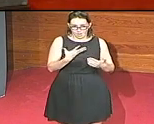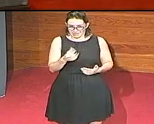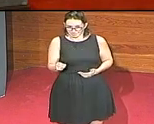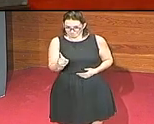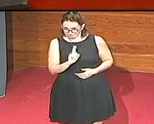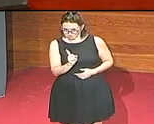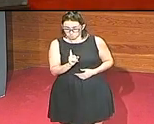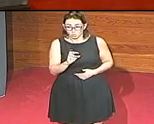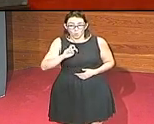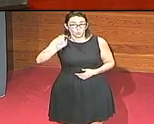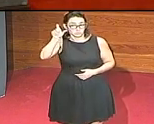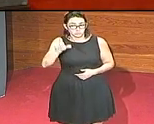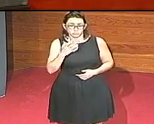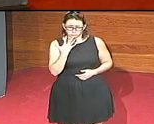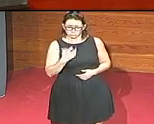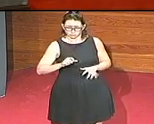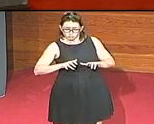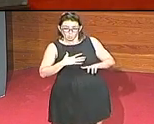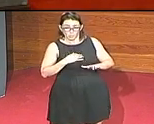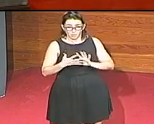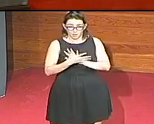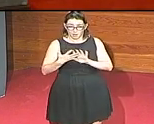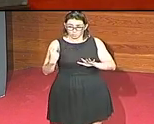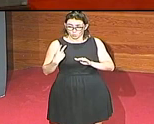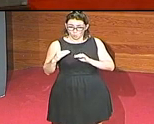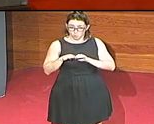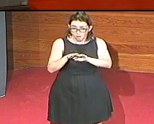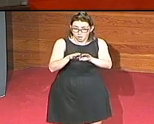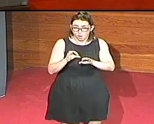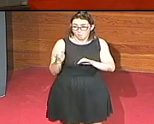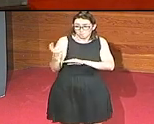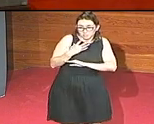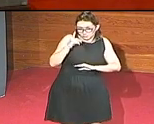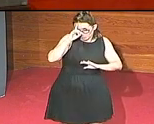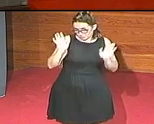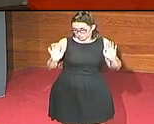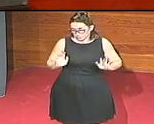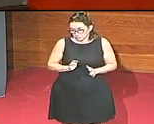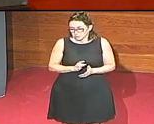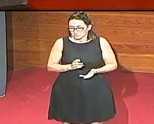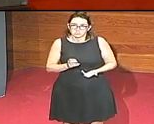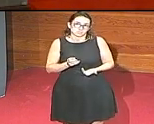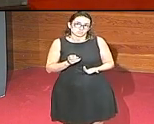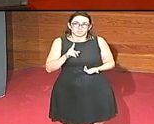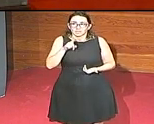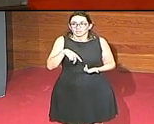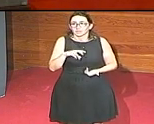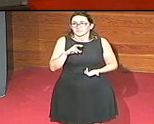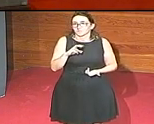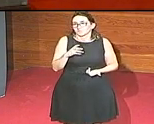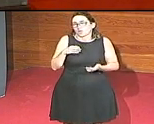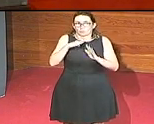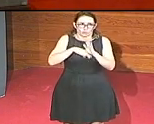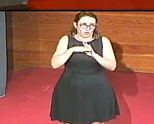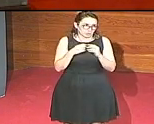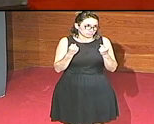sé si puede ser tan rápido como hacerlo y luego por ejemplo en muchos programas más